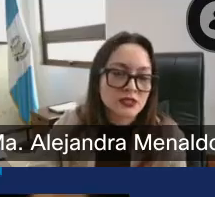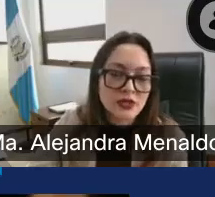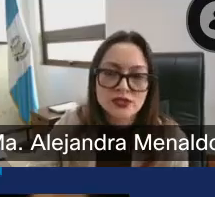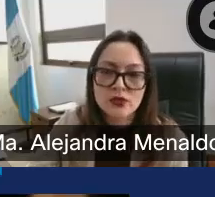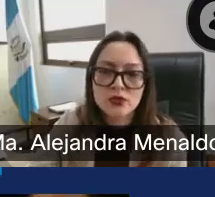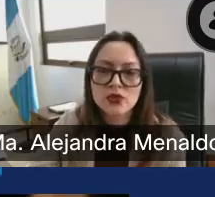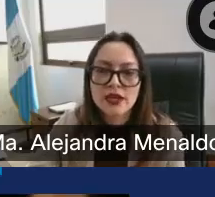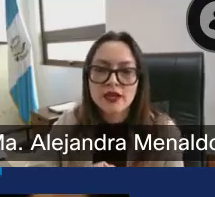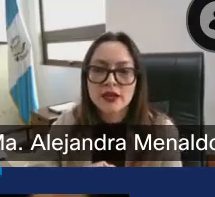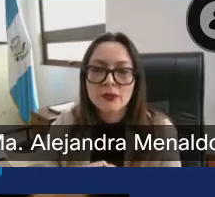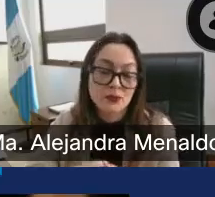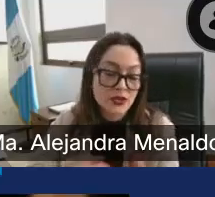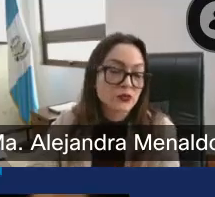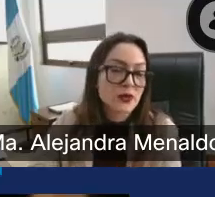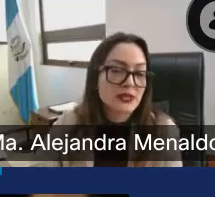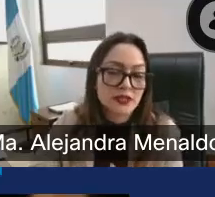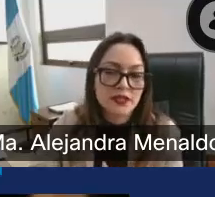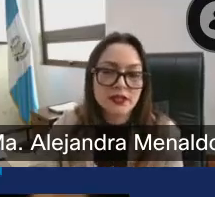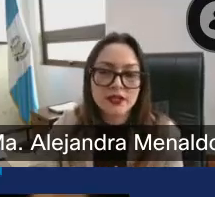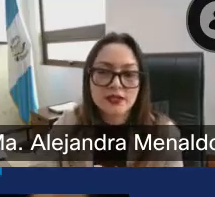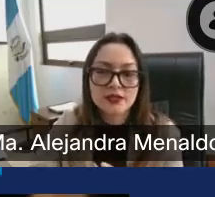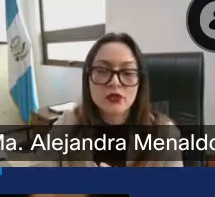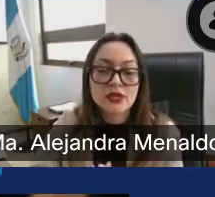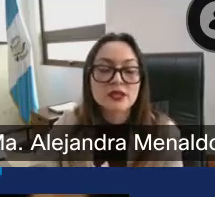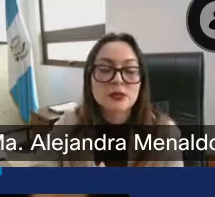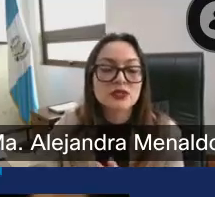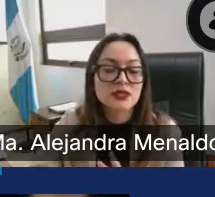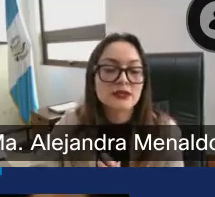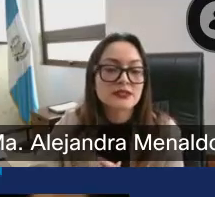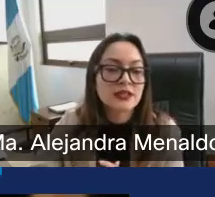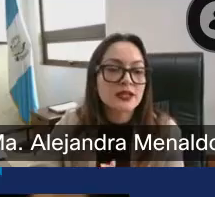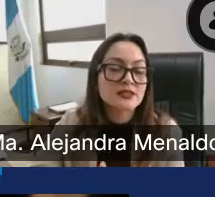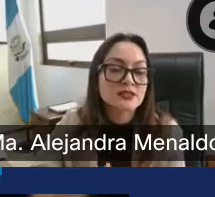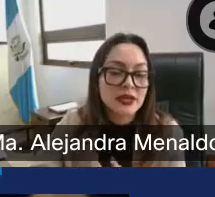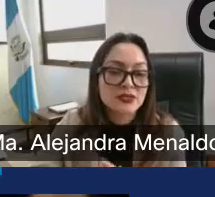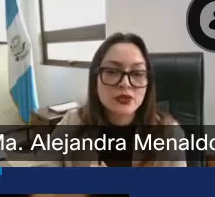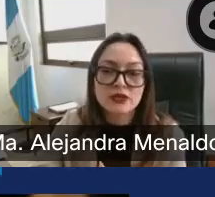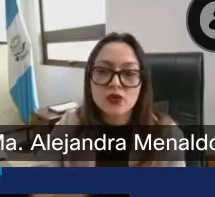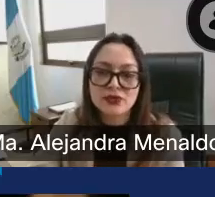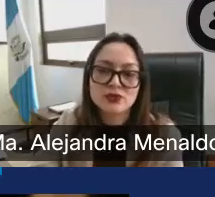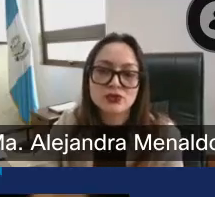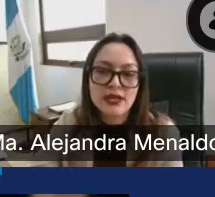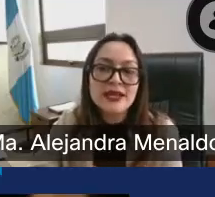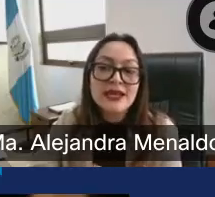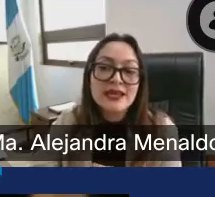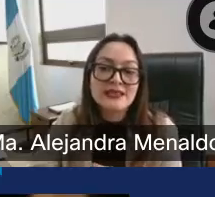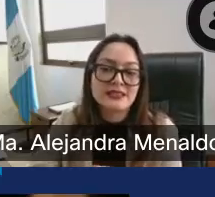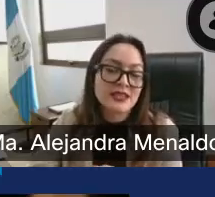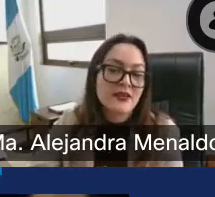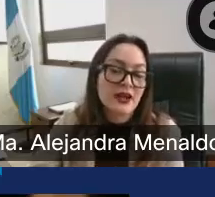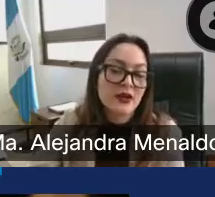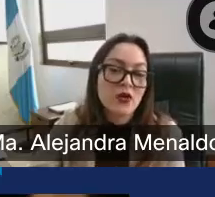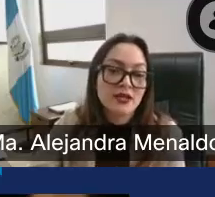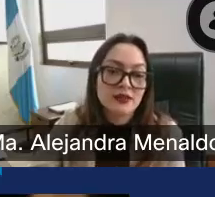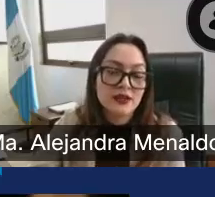el Ministerio de Salud, porque actualmente lo realizamos a través del Sistema Nacional de Información Social, este